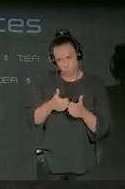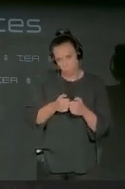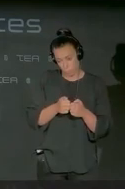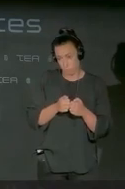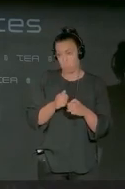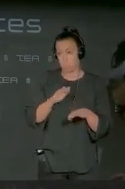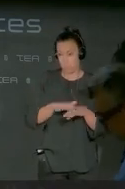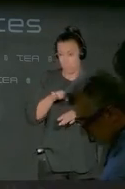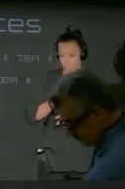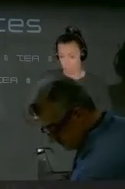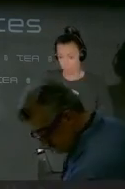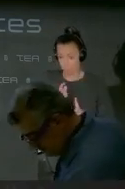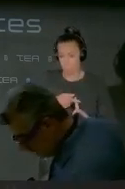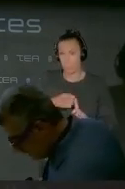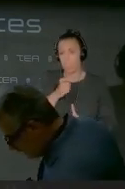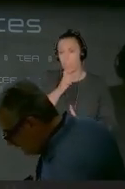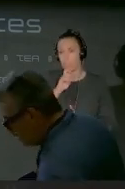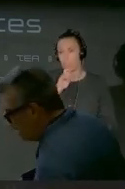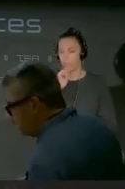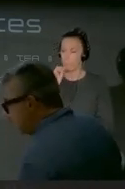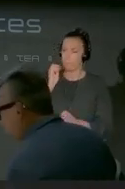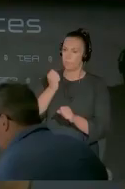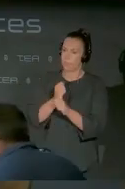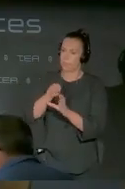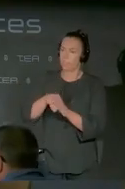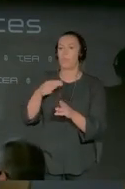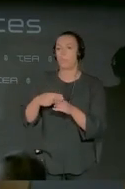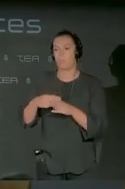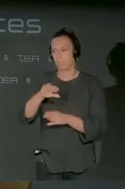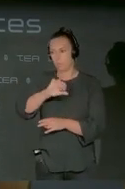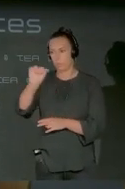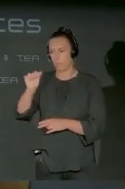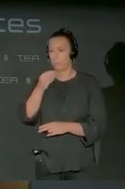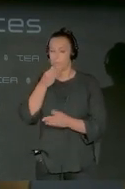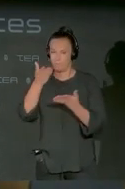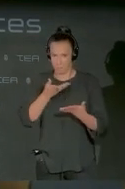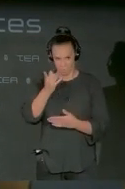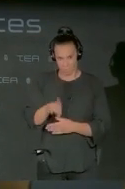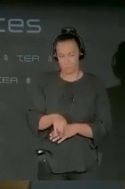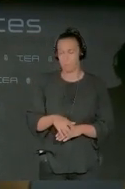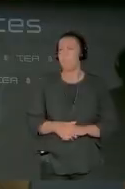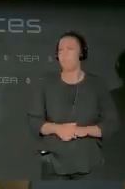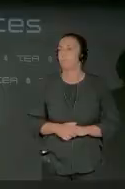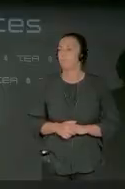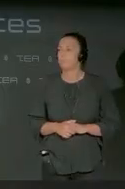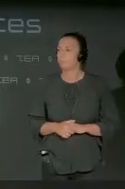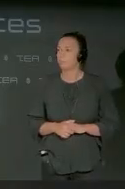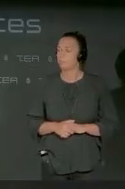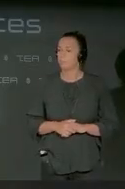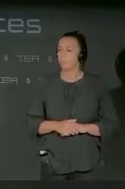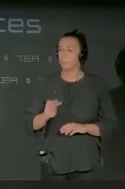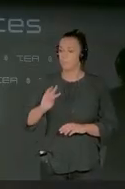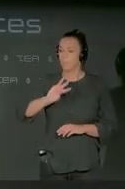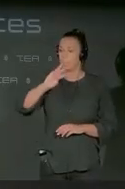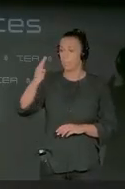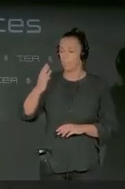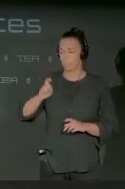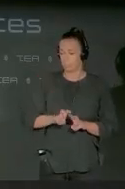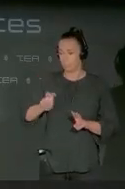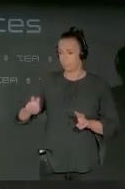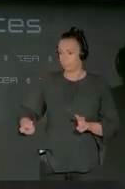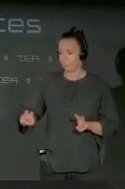en la política europea. Pues bienvenido, Jari-Pekka. En tercer lugar, nos acompaña Martin Dawson, miembro